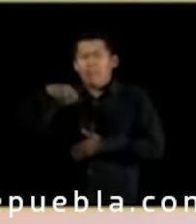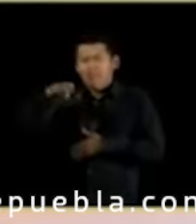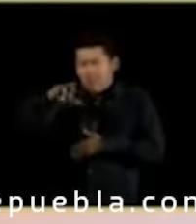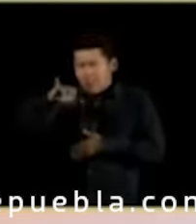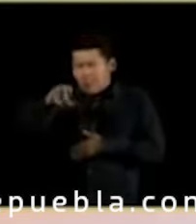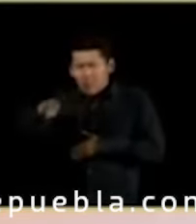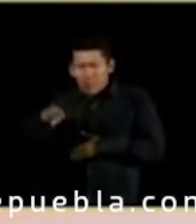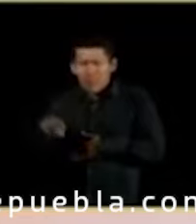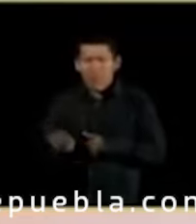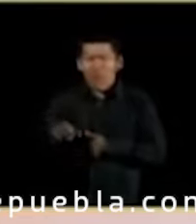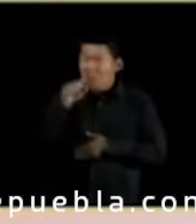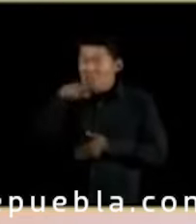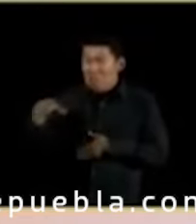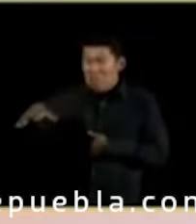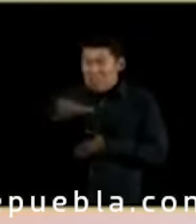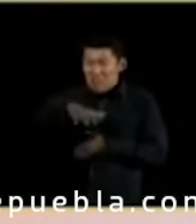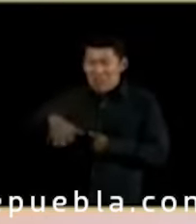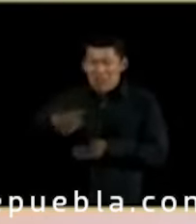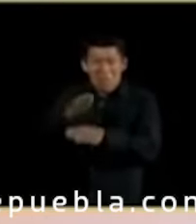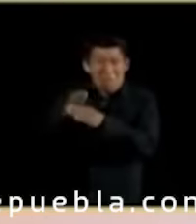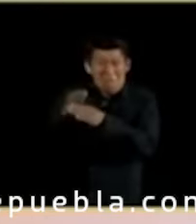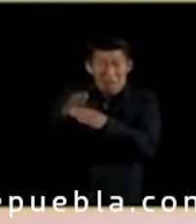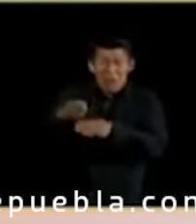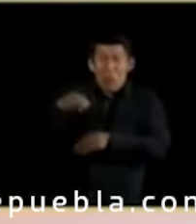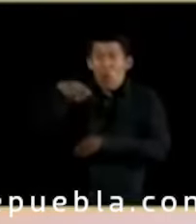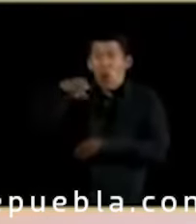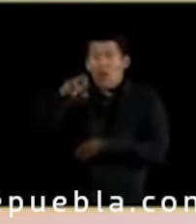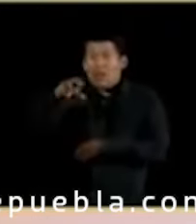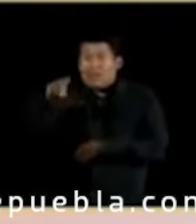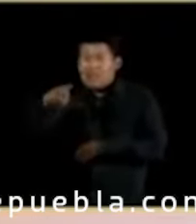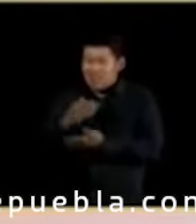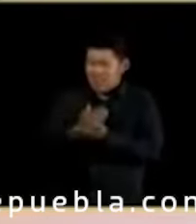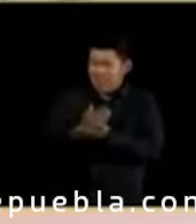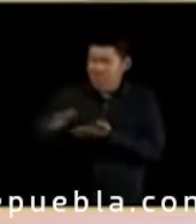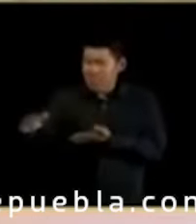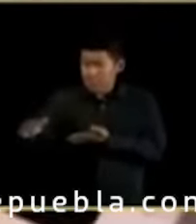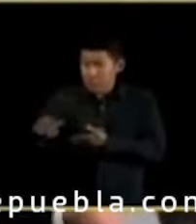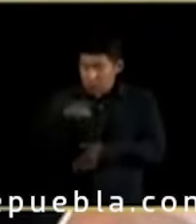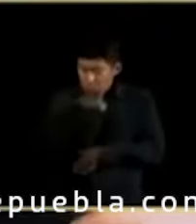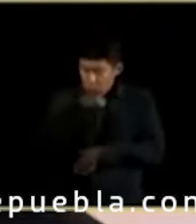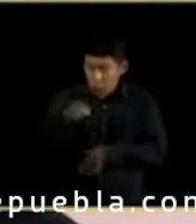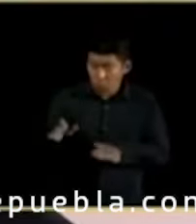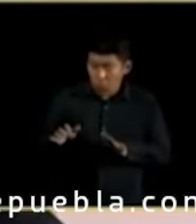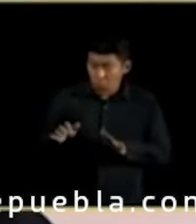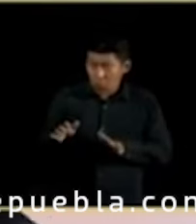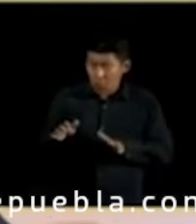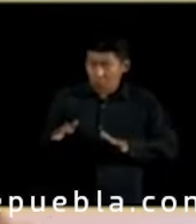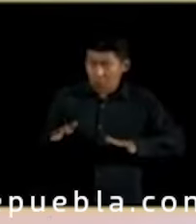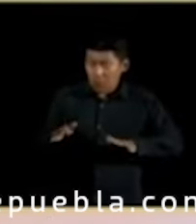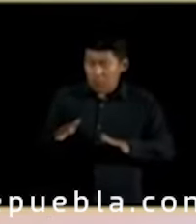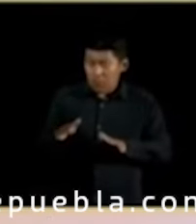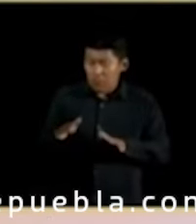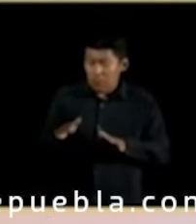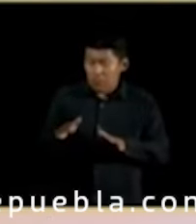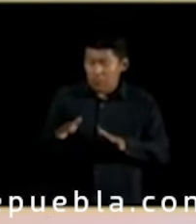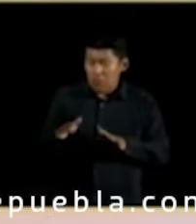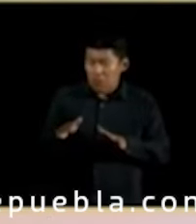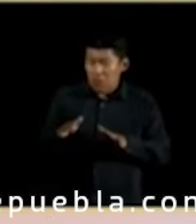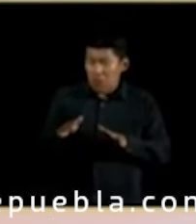morenistas de ese partido. Tú representas a Armenta, el segundo piso.